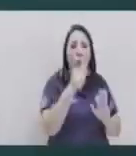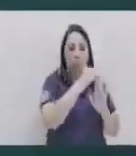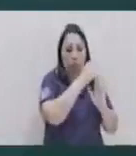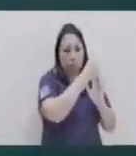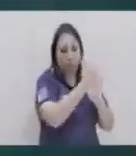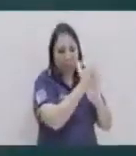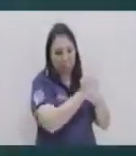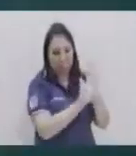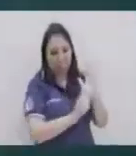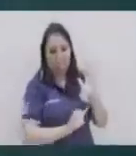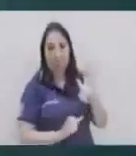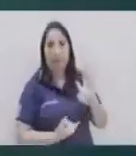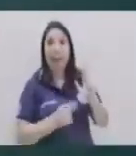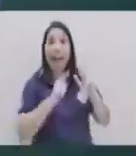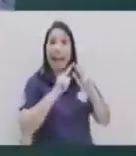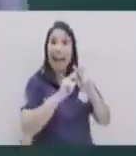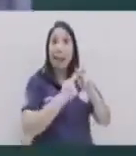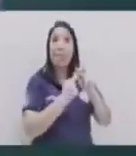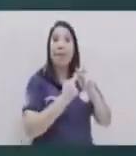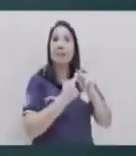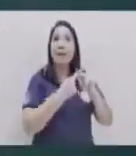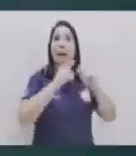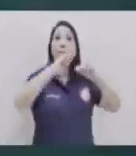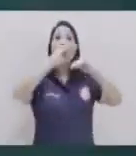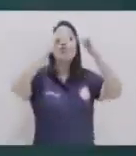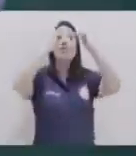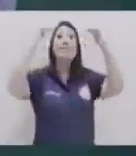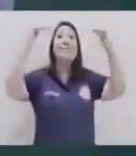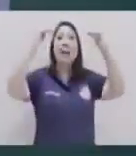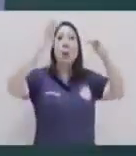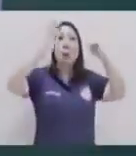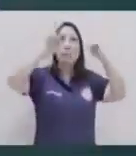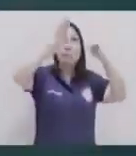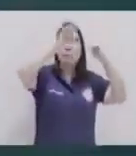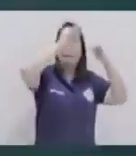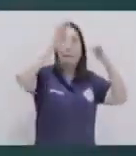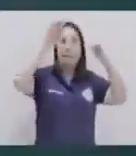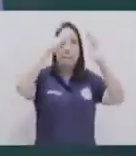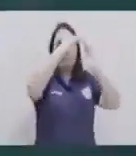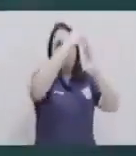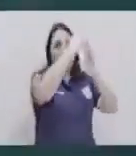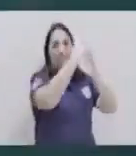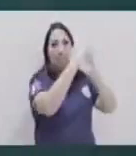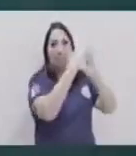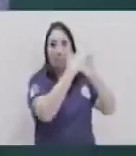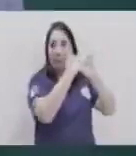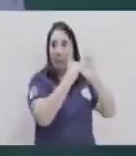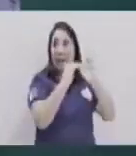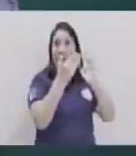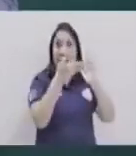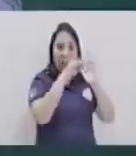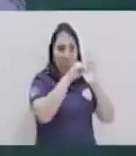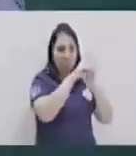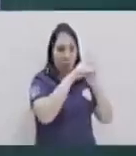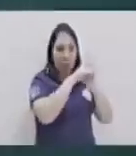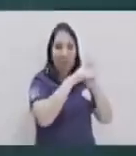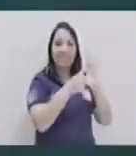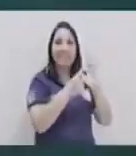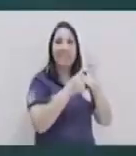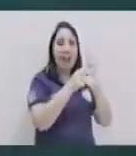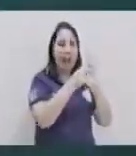es decir, empezamos con el cielo, Con el cielo. luego con las montañitas o volcanes, luego con el